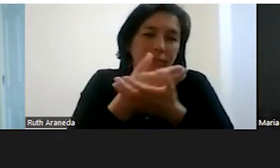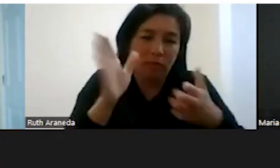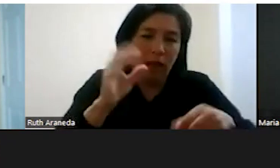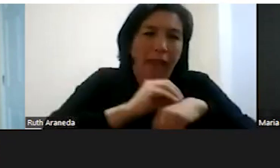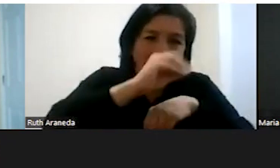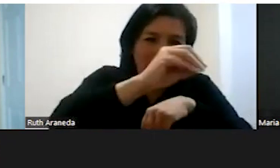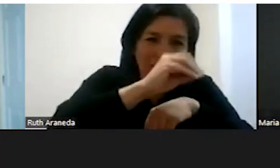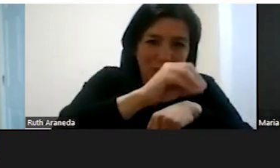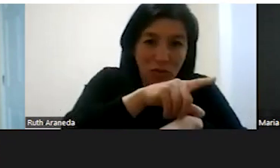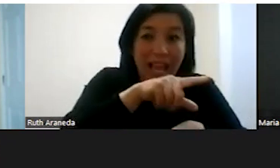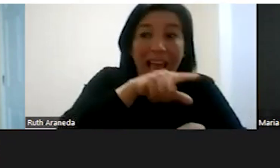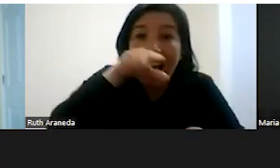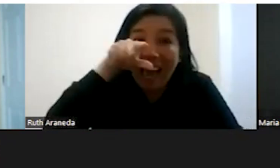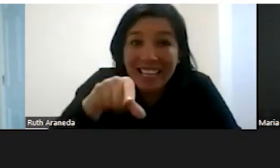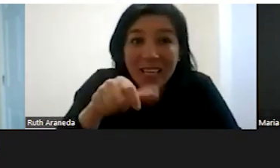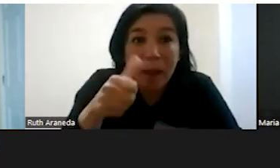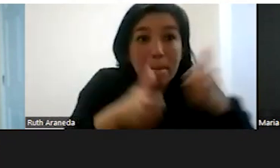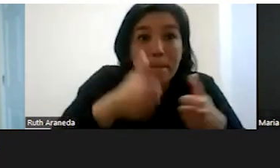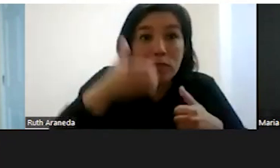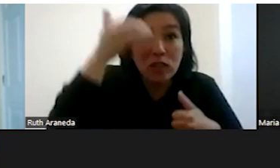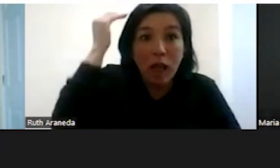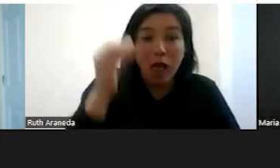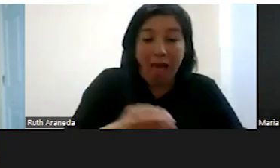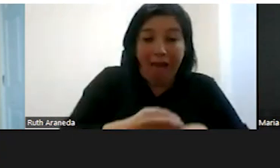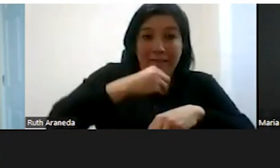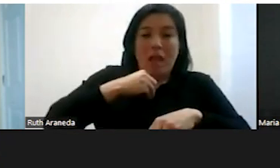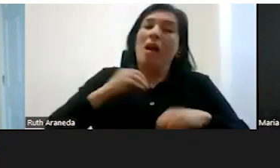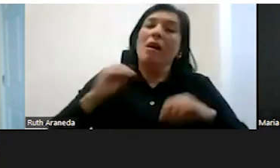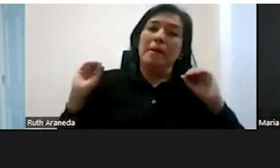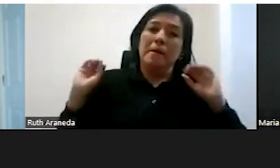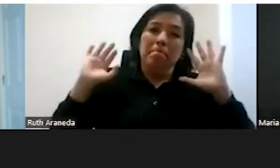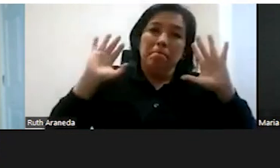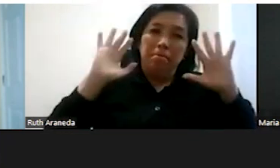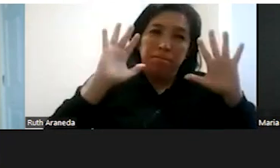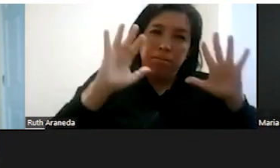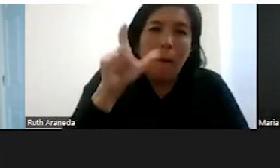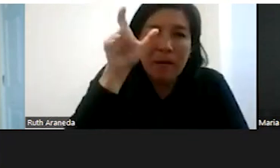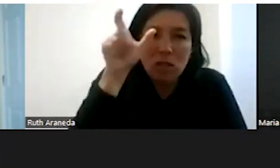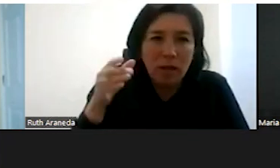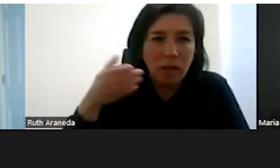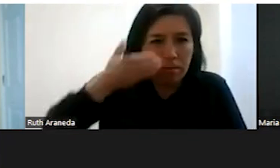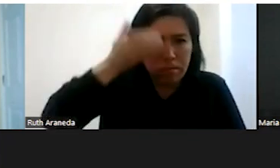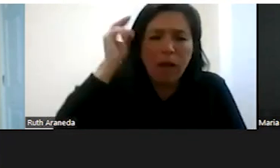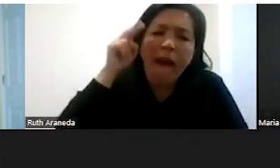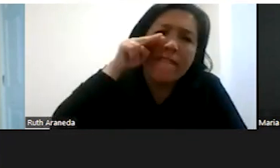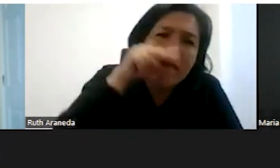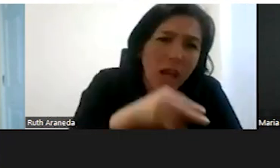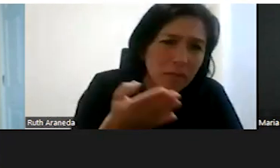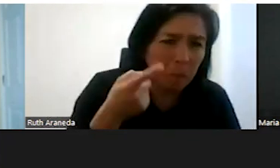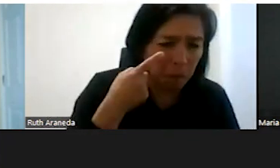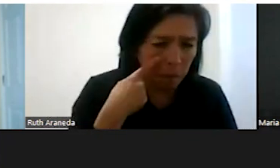el consejo normalmente interviene, se avisa al consejo, el consejo eventualmente va a mandar a algún visitador a verificar eso,